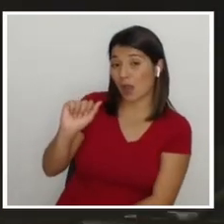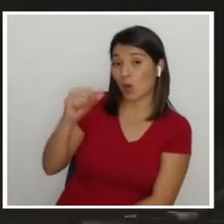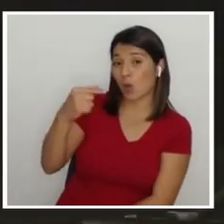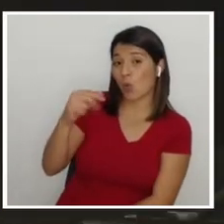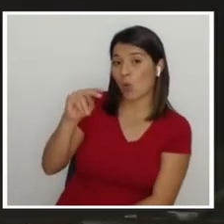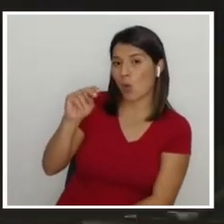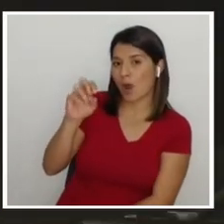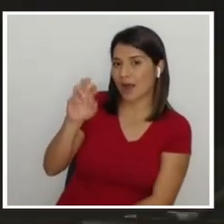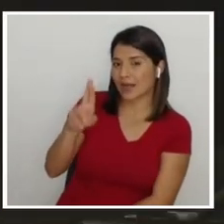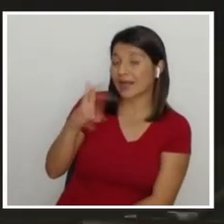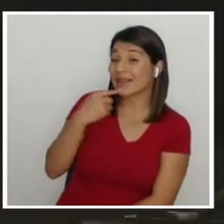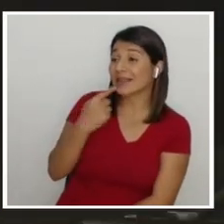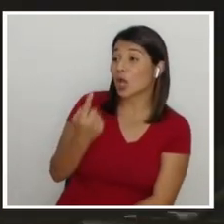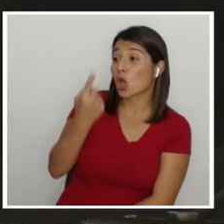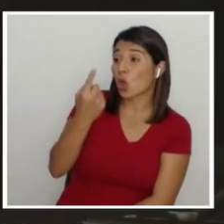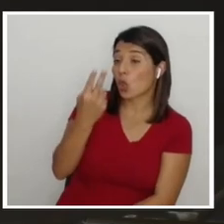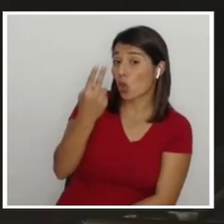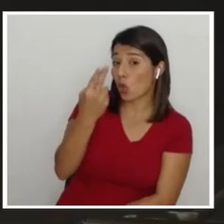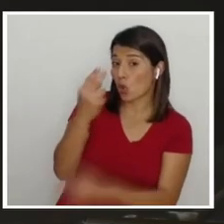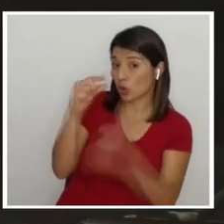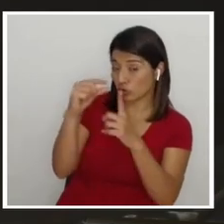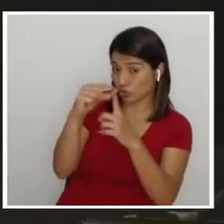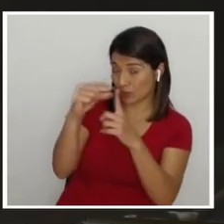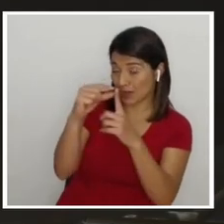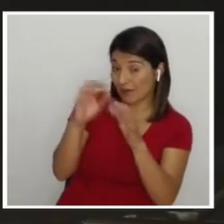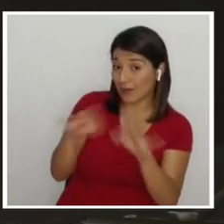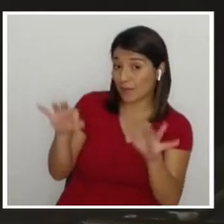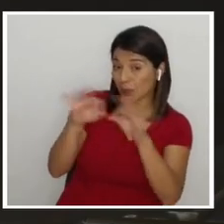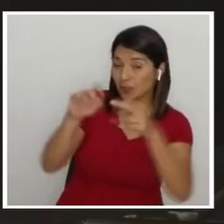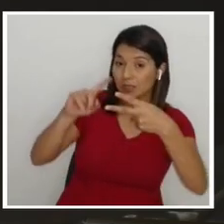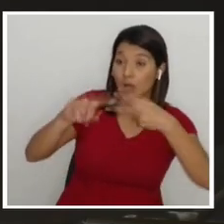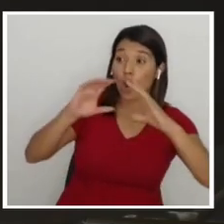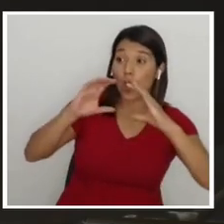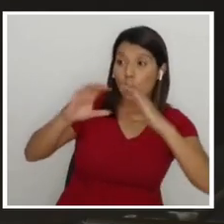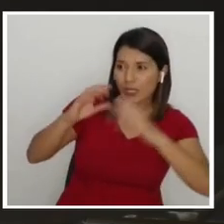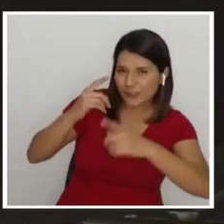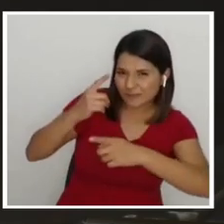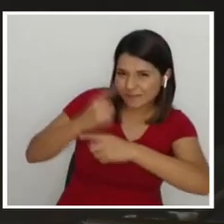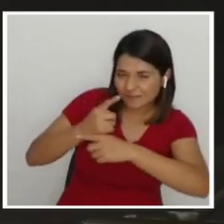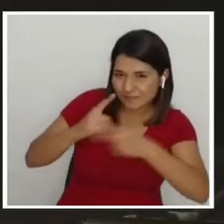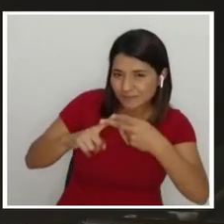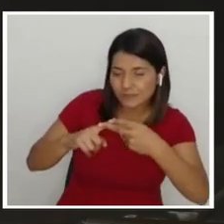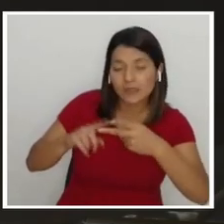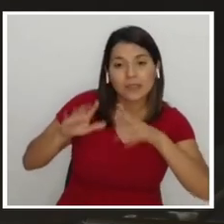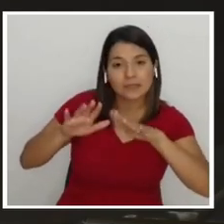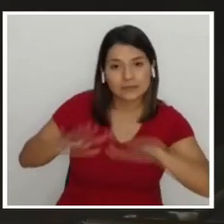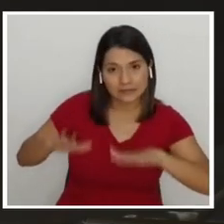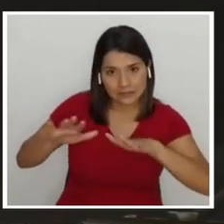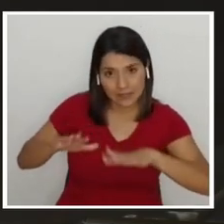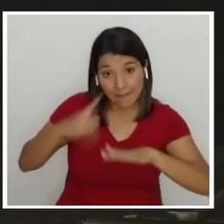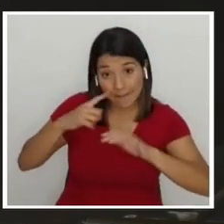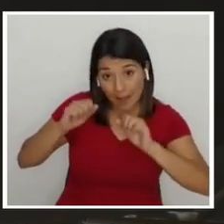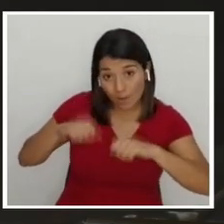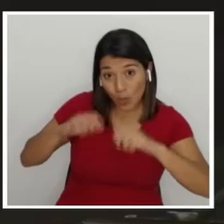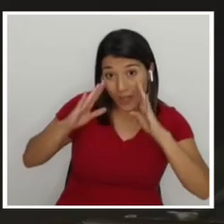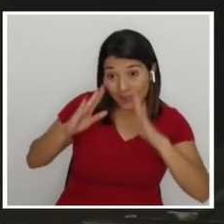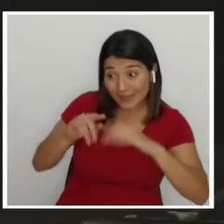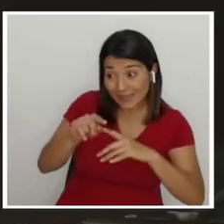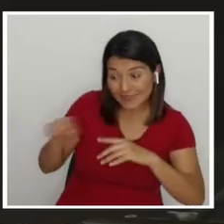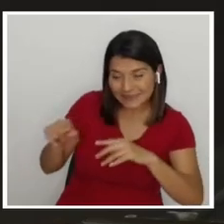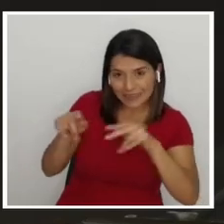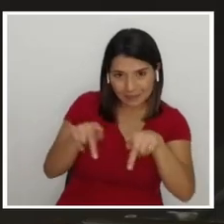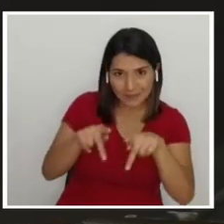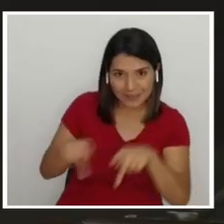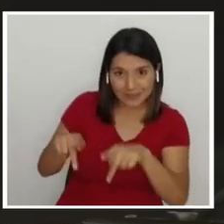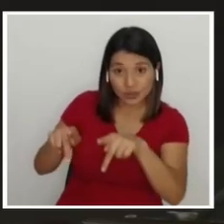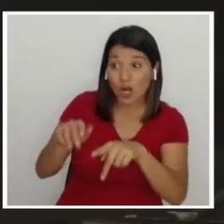muy importantes: comunicación asertiva y serenidad a la hora de atender a estas personas que, como bien don Warner lo indican,